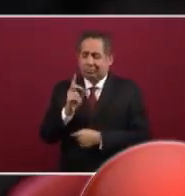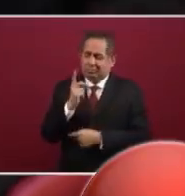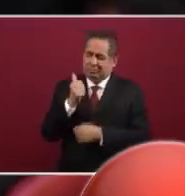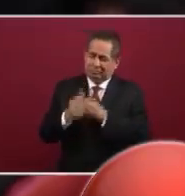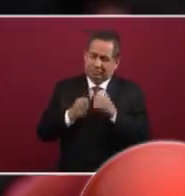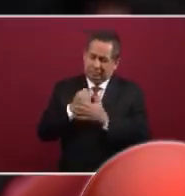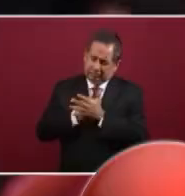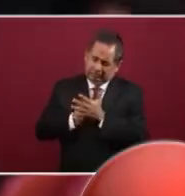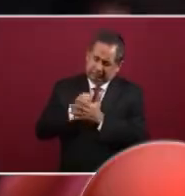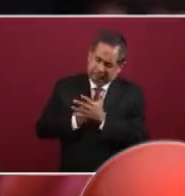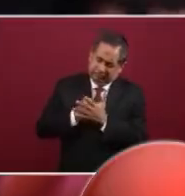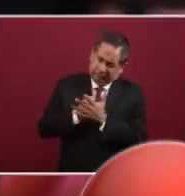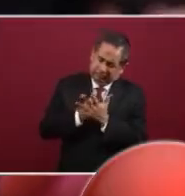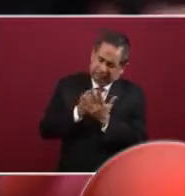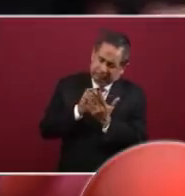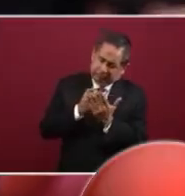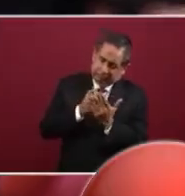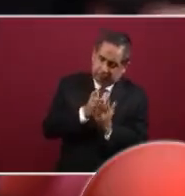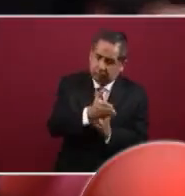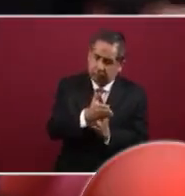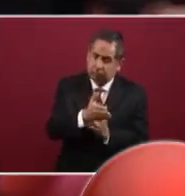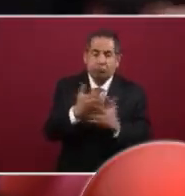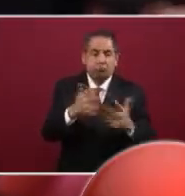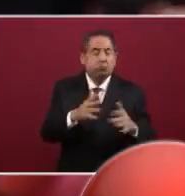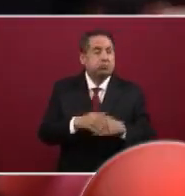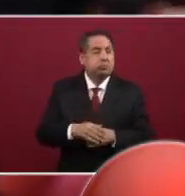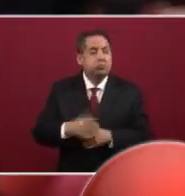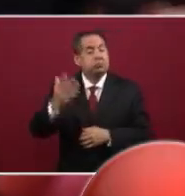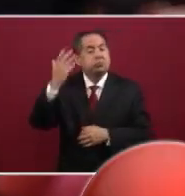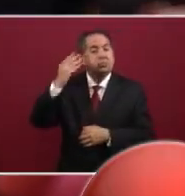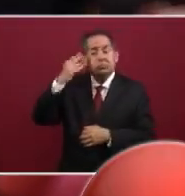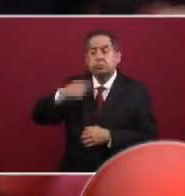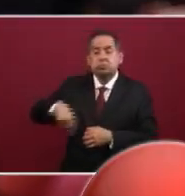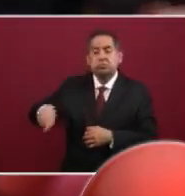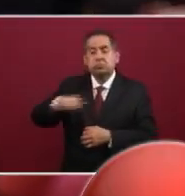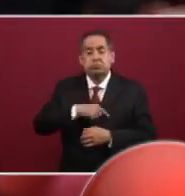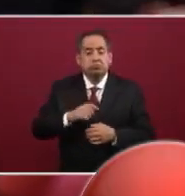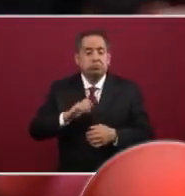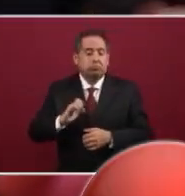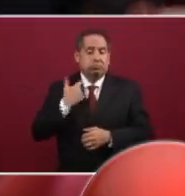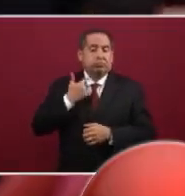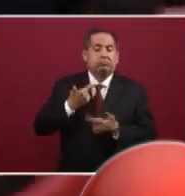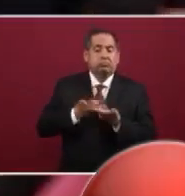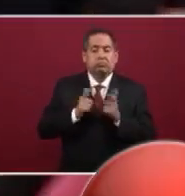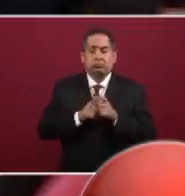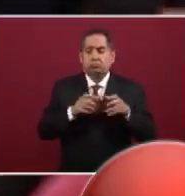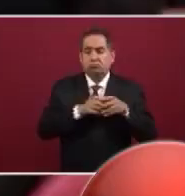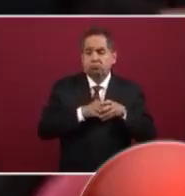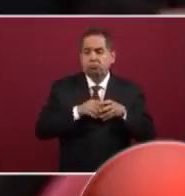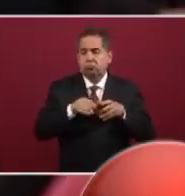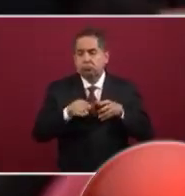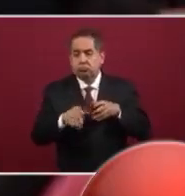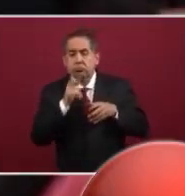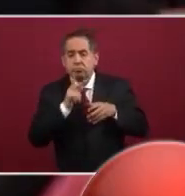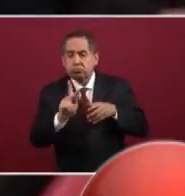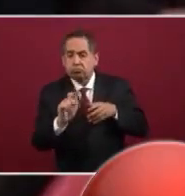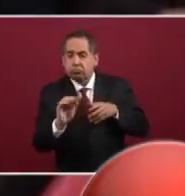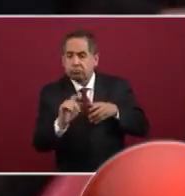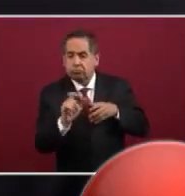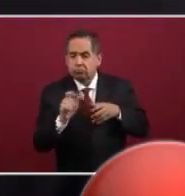años, donde nos hicieron creer, por ejemplo, ahora que escucho de Pemex,